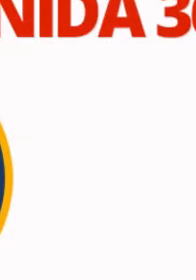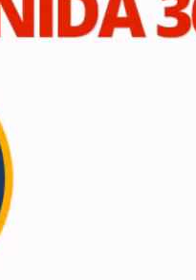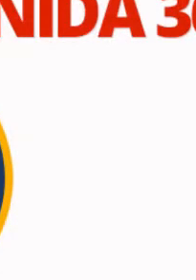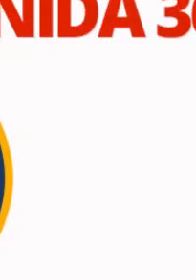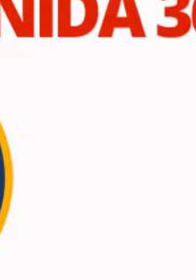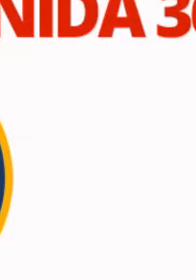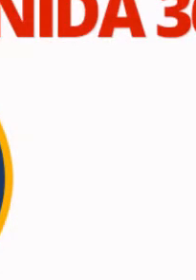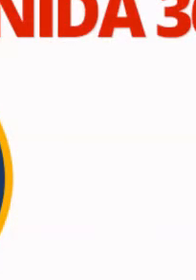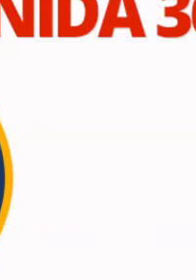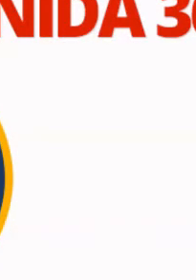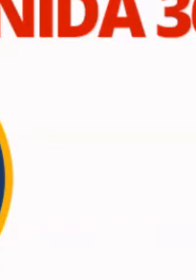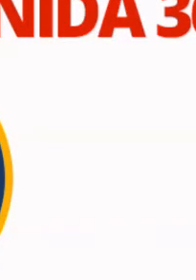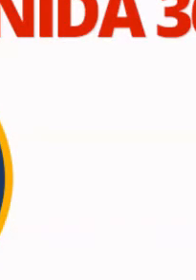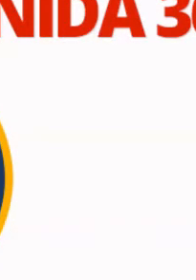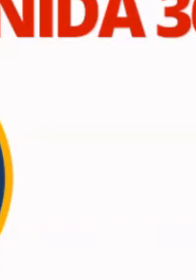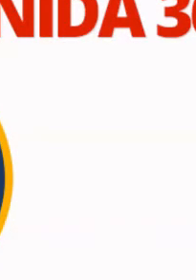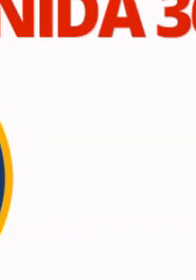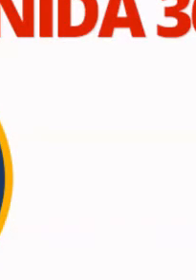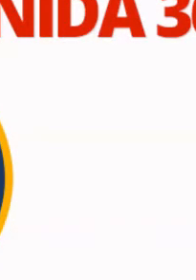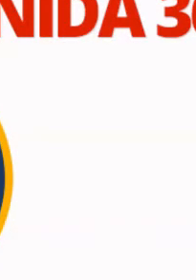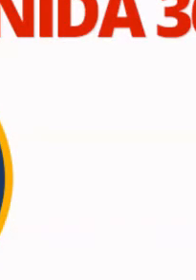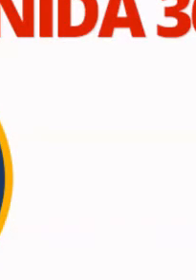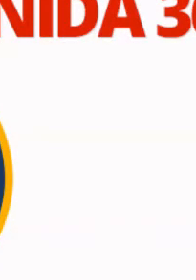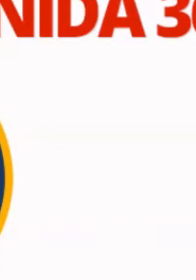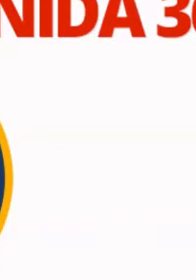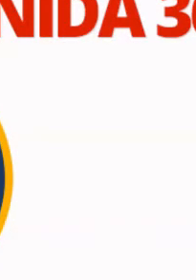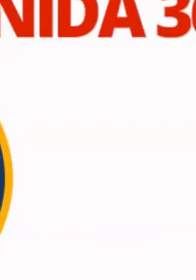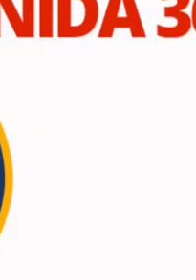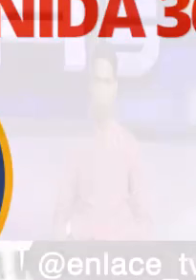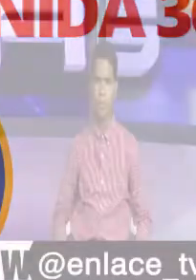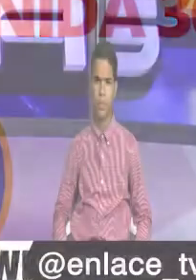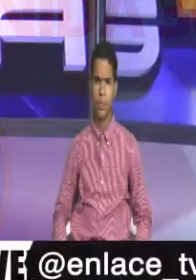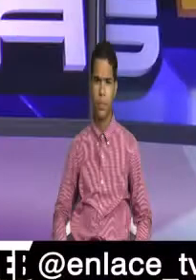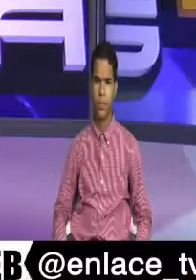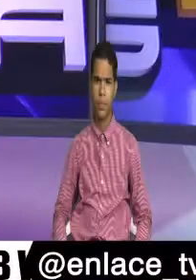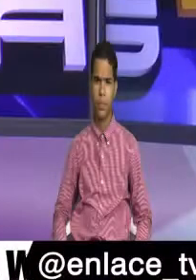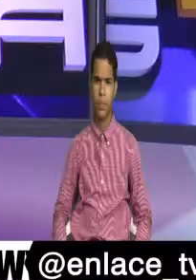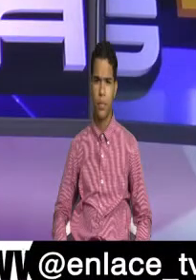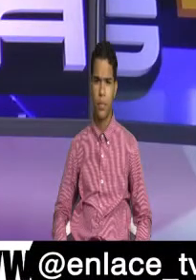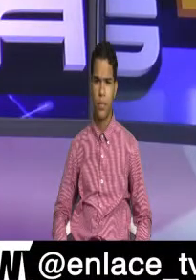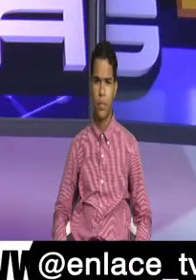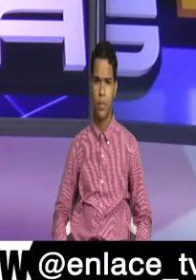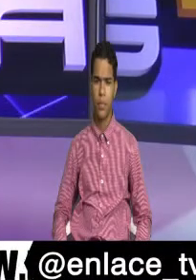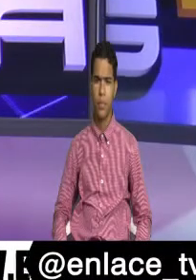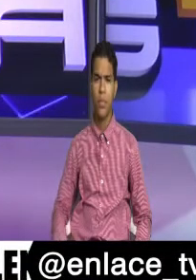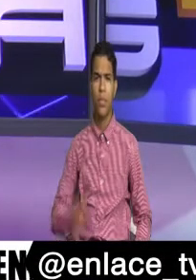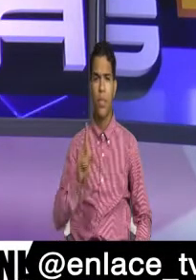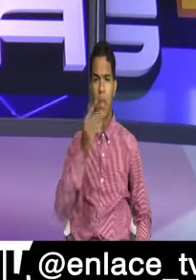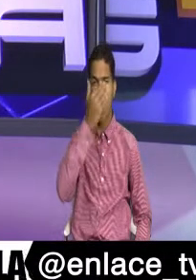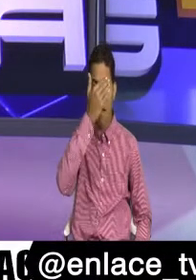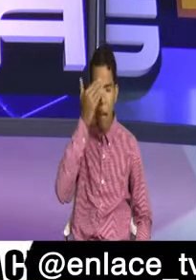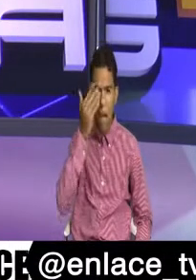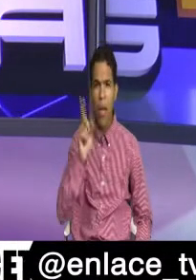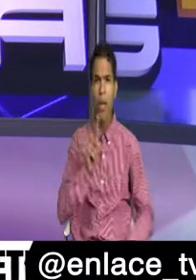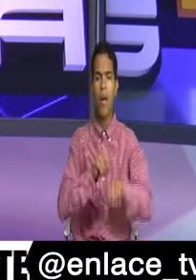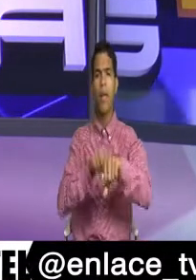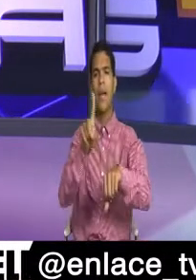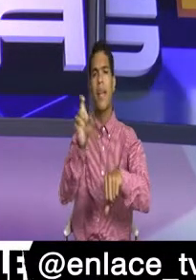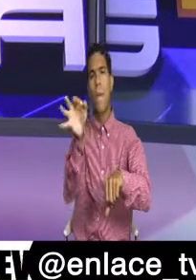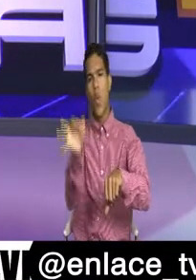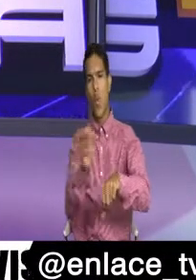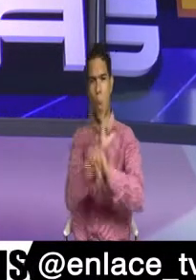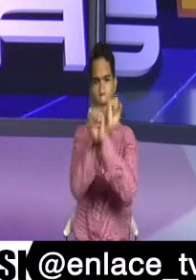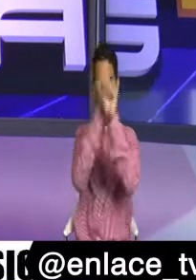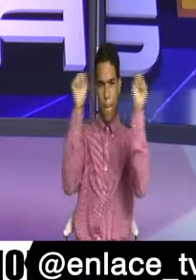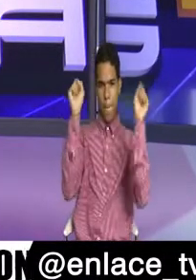eléctricos, Electrofer Ilumina Tu Vida, ahora en la avenida 36. No olviden nuestra cita, 6 en punto de la mañana, en